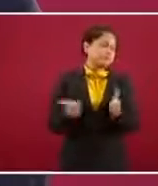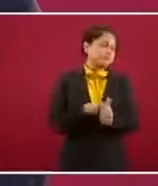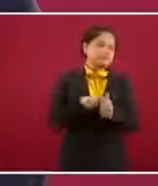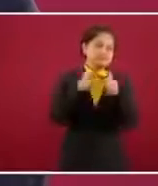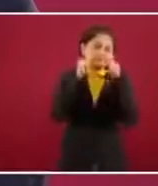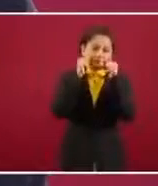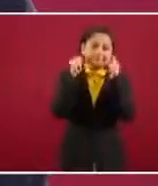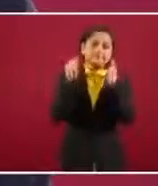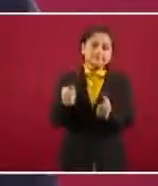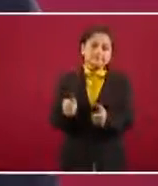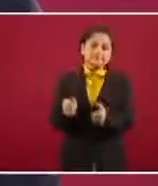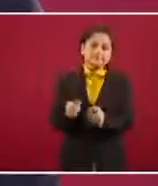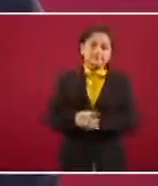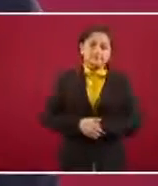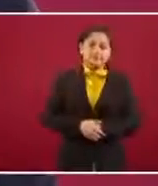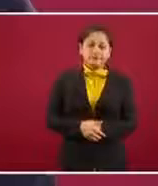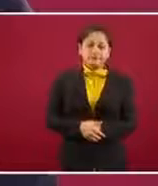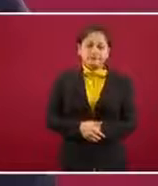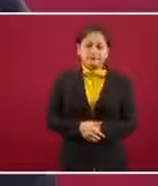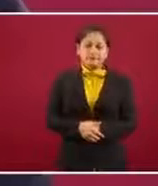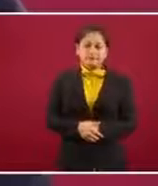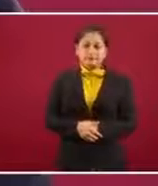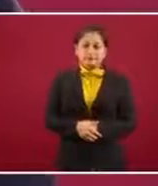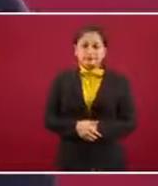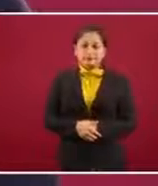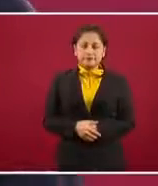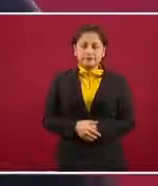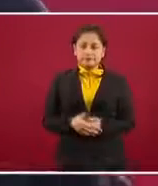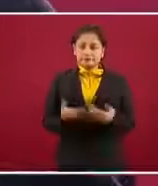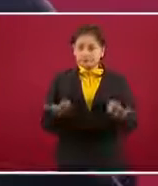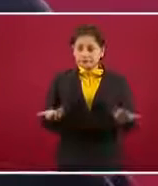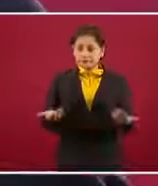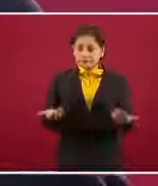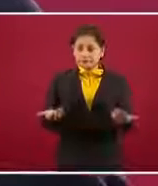Que vamos a poner de manifiesto